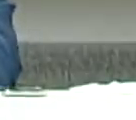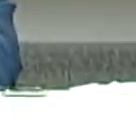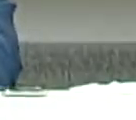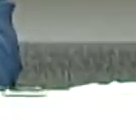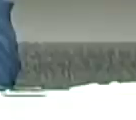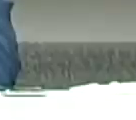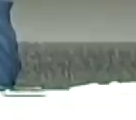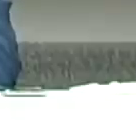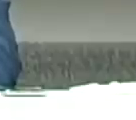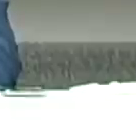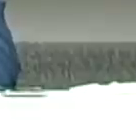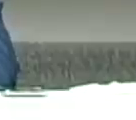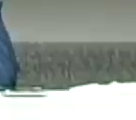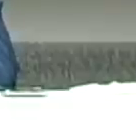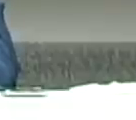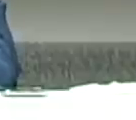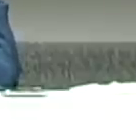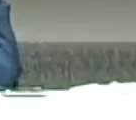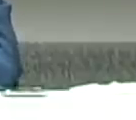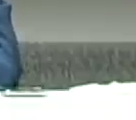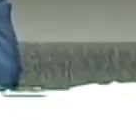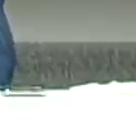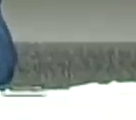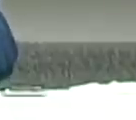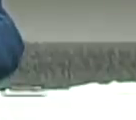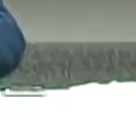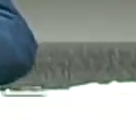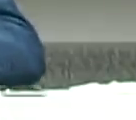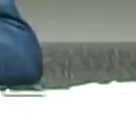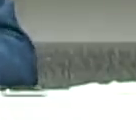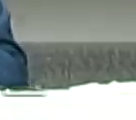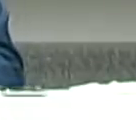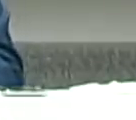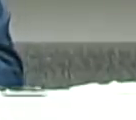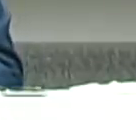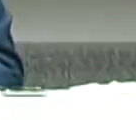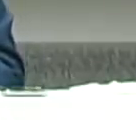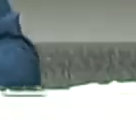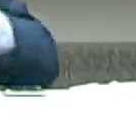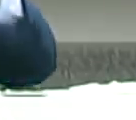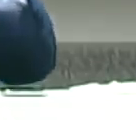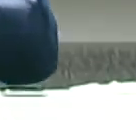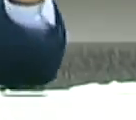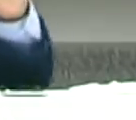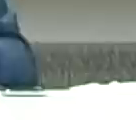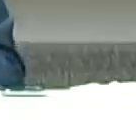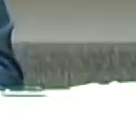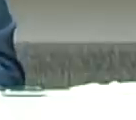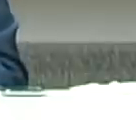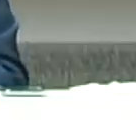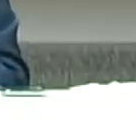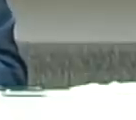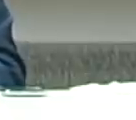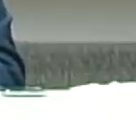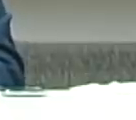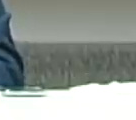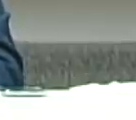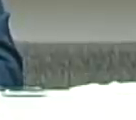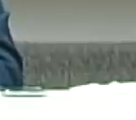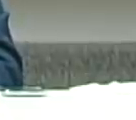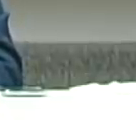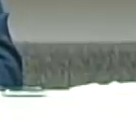capturados, convictos y confesos. Ahora la gran jugada que tenían para el 24 de junio, 5 de